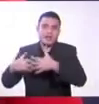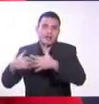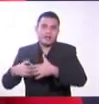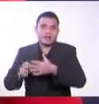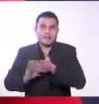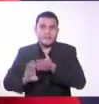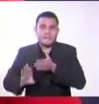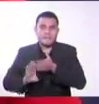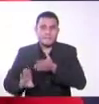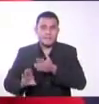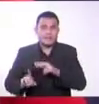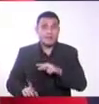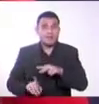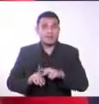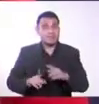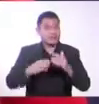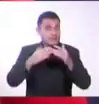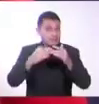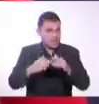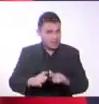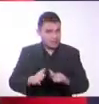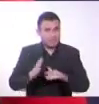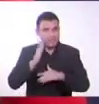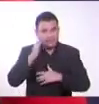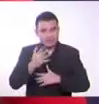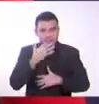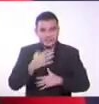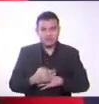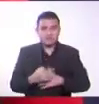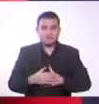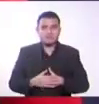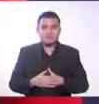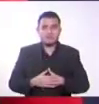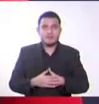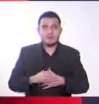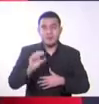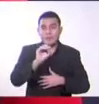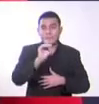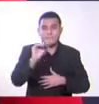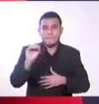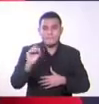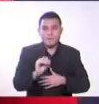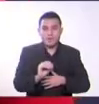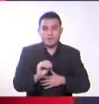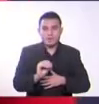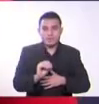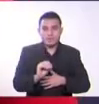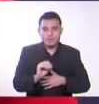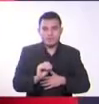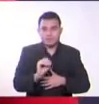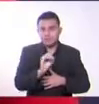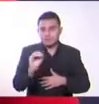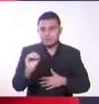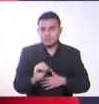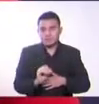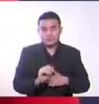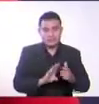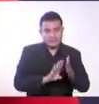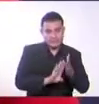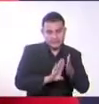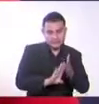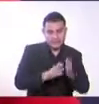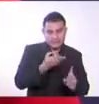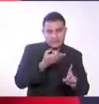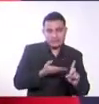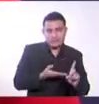algunas diferencias que vamos a abordar más adelante, ¿verdad? Las tasas que se aplican a las personas o el tipo de impuestos que se aplican a las personas